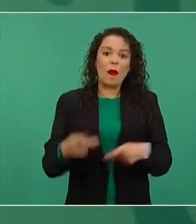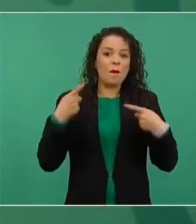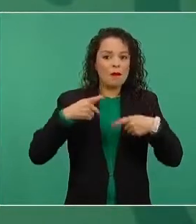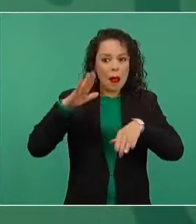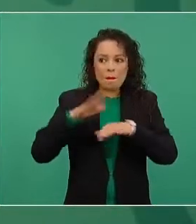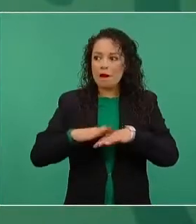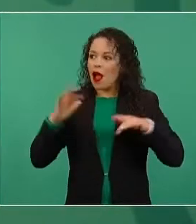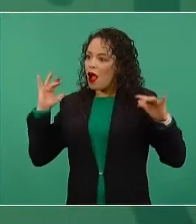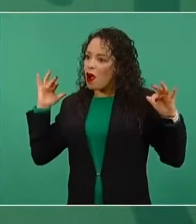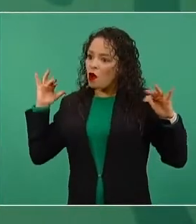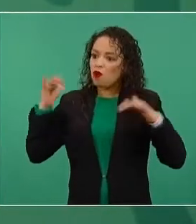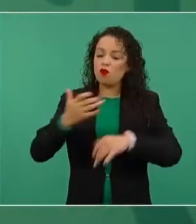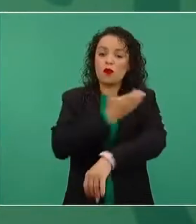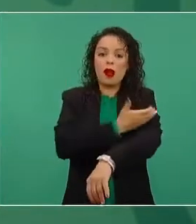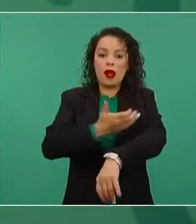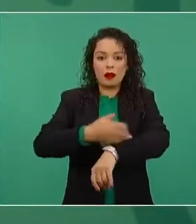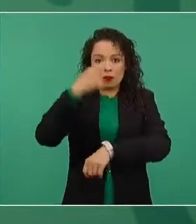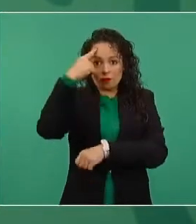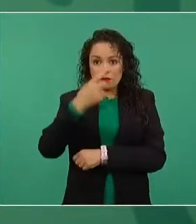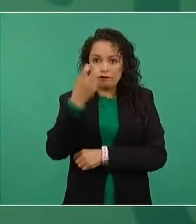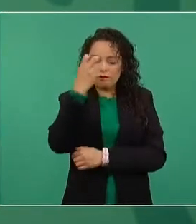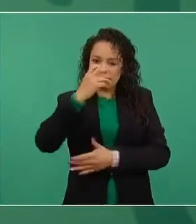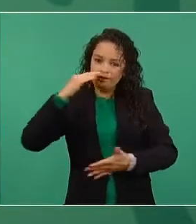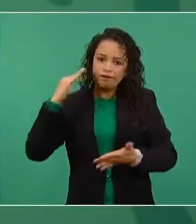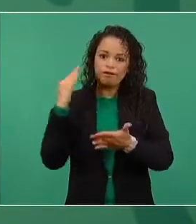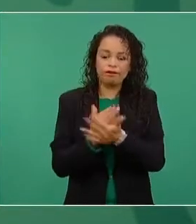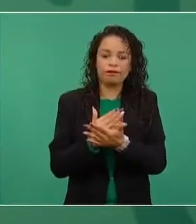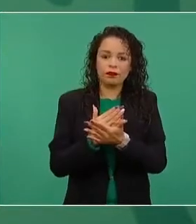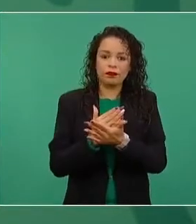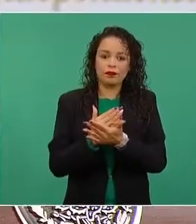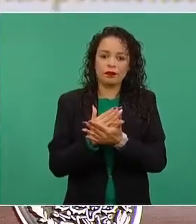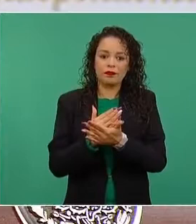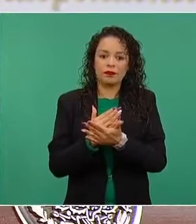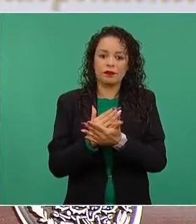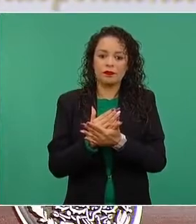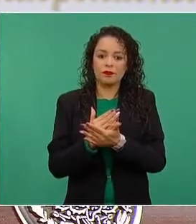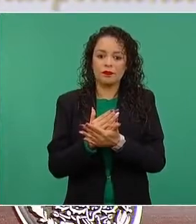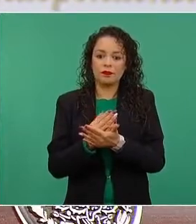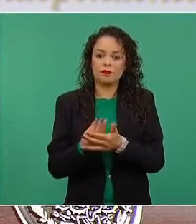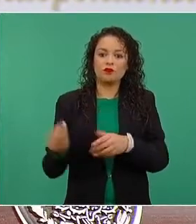para detener esas reformas,